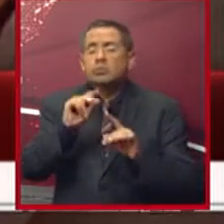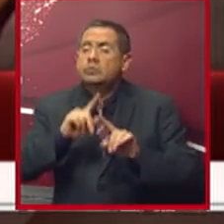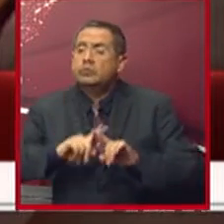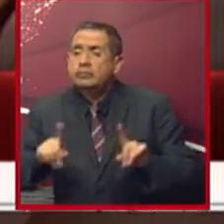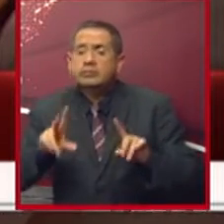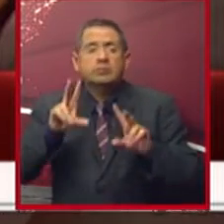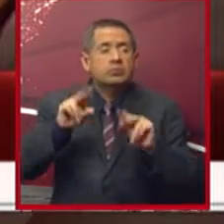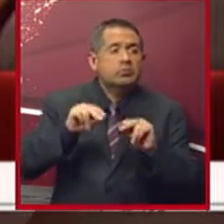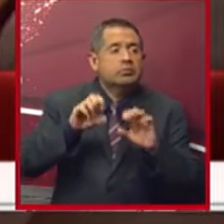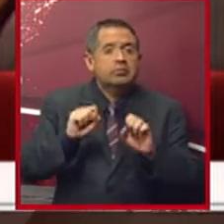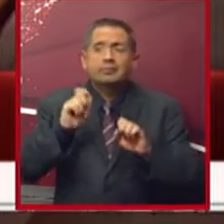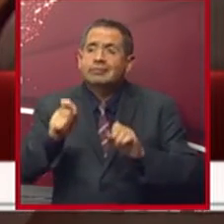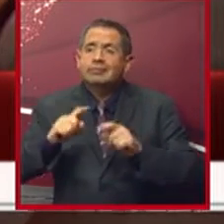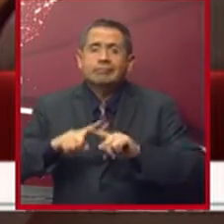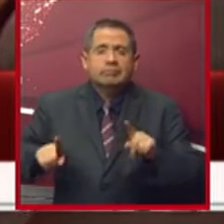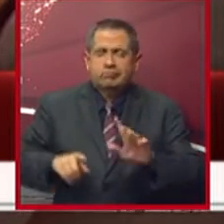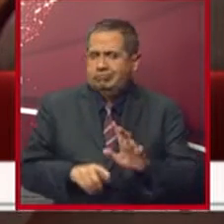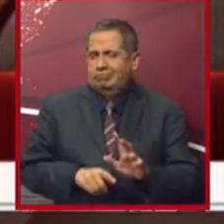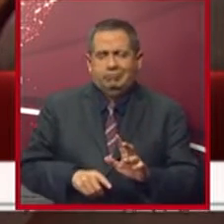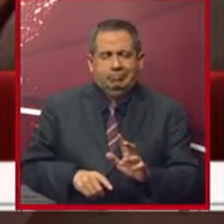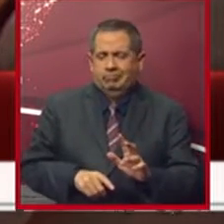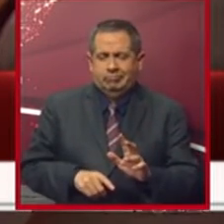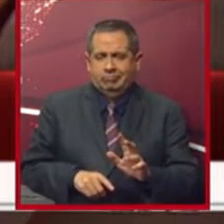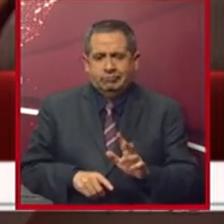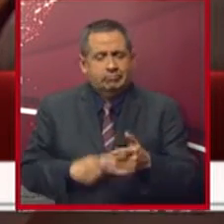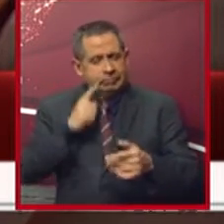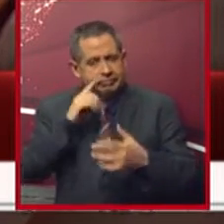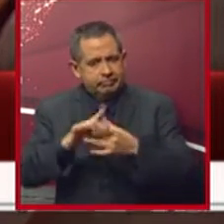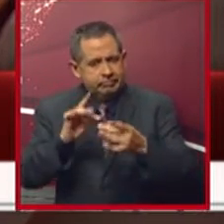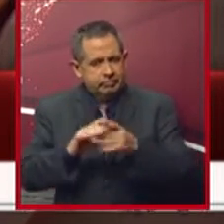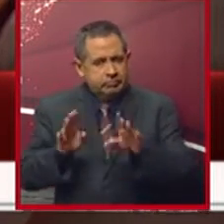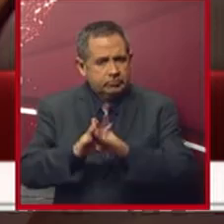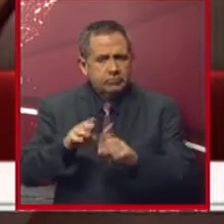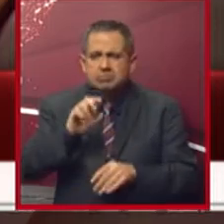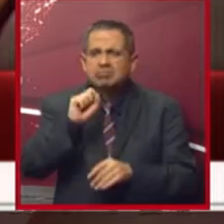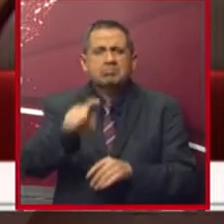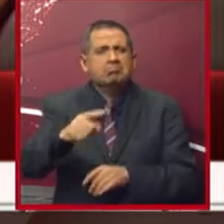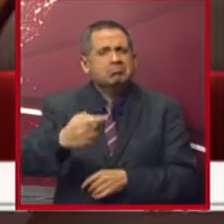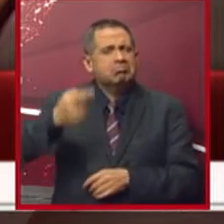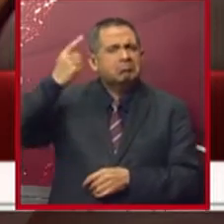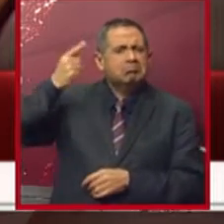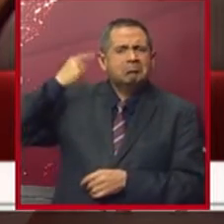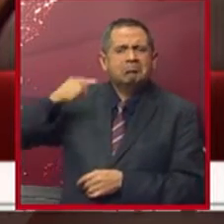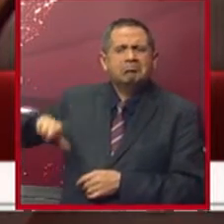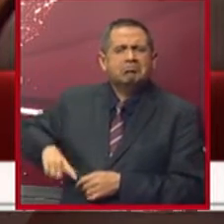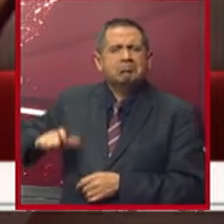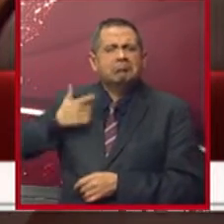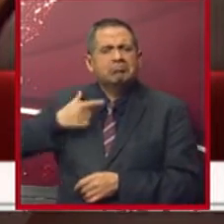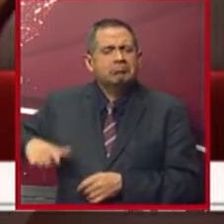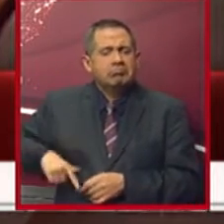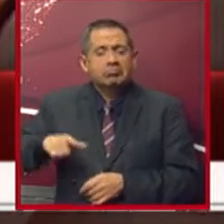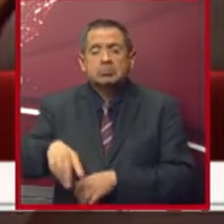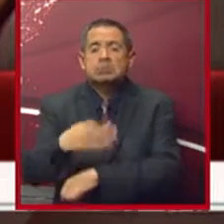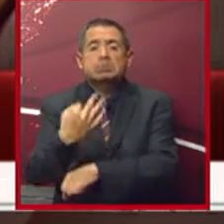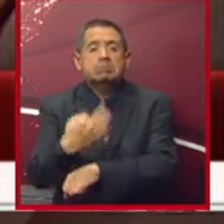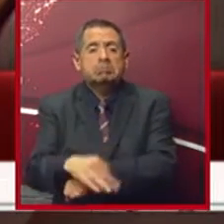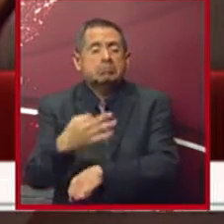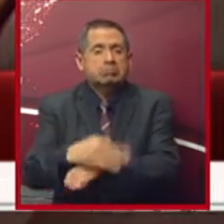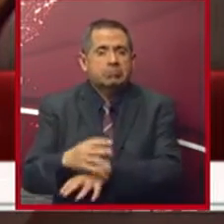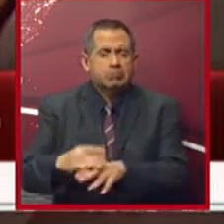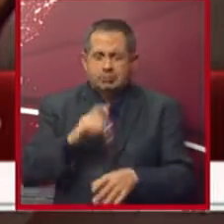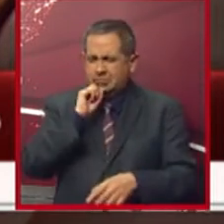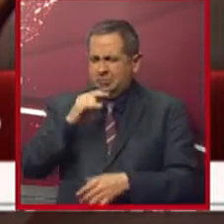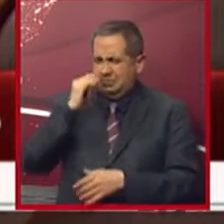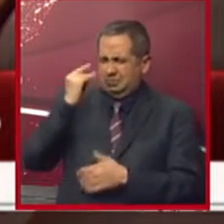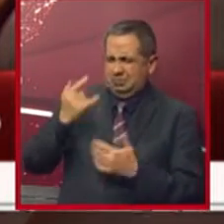de desmilitarización. Y cuando se alega, como en otros sexenios, que la militarización es temporal, ofende también